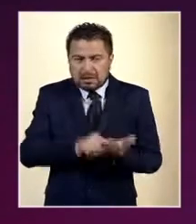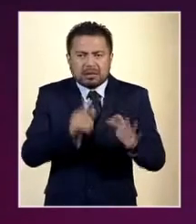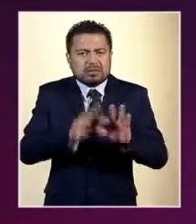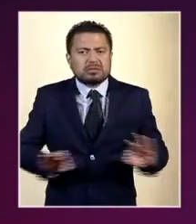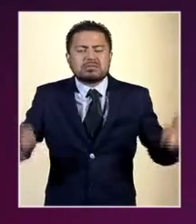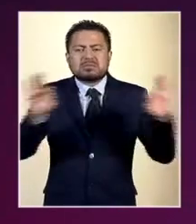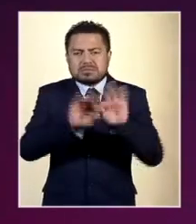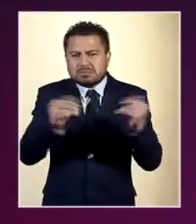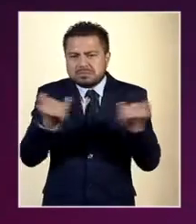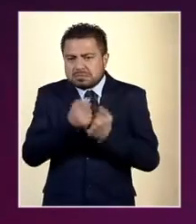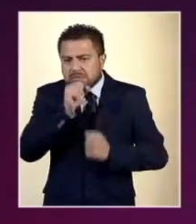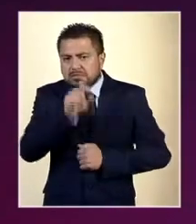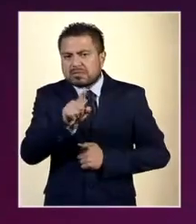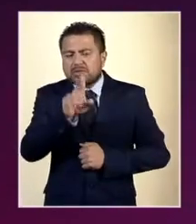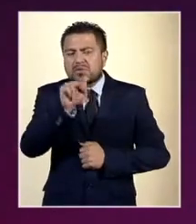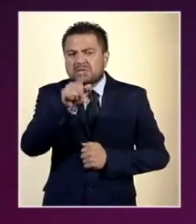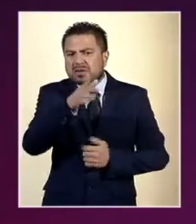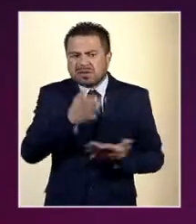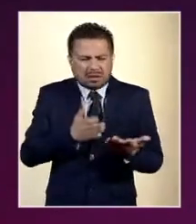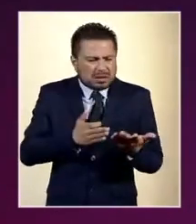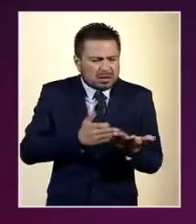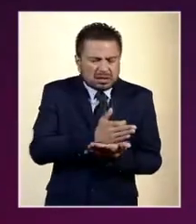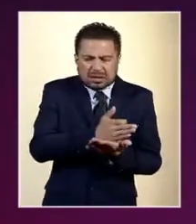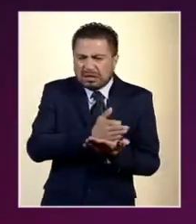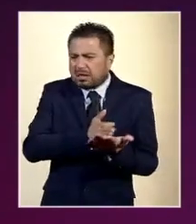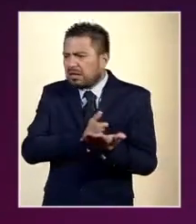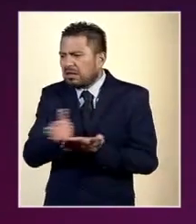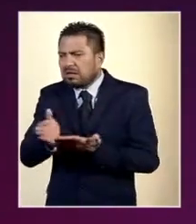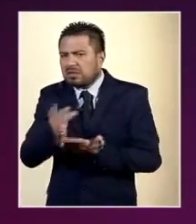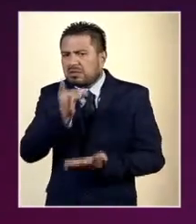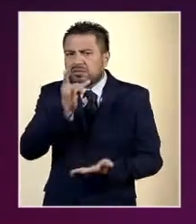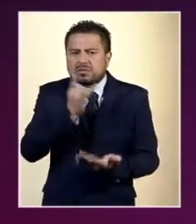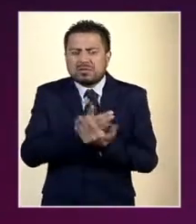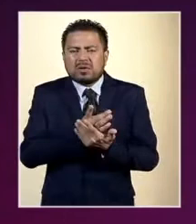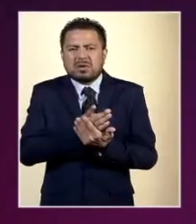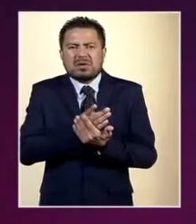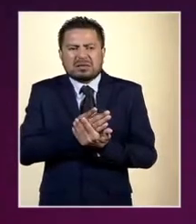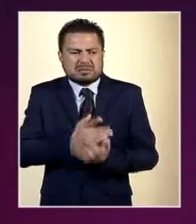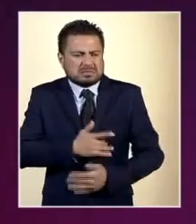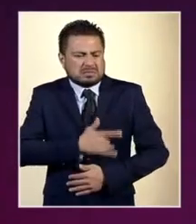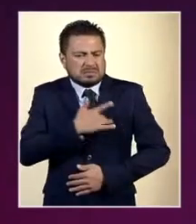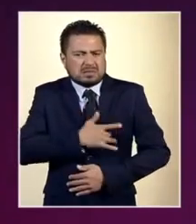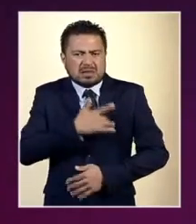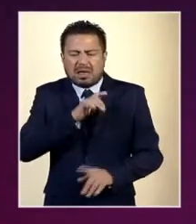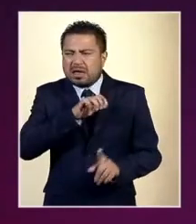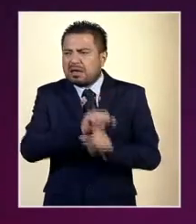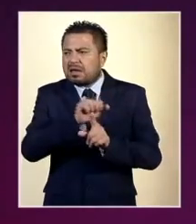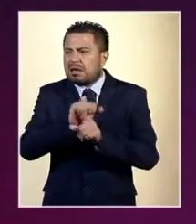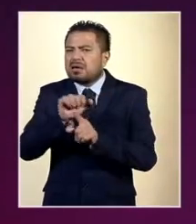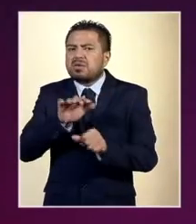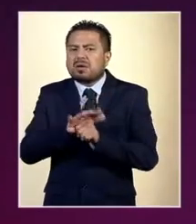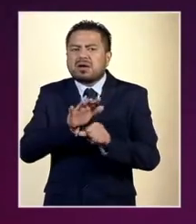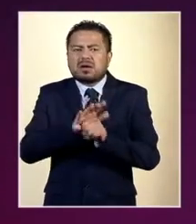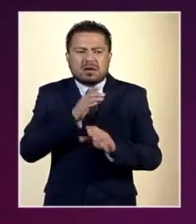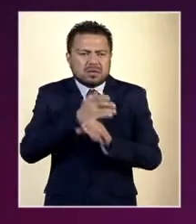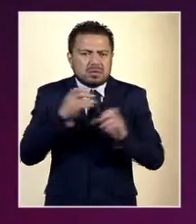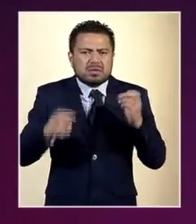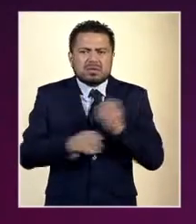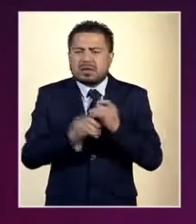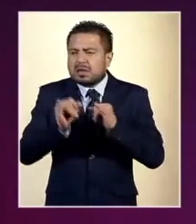muy importante, o sea, no irnos como solamente con la finta, ¿no? de las